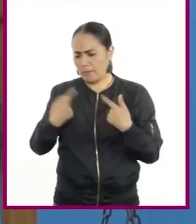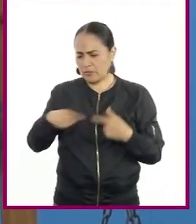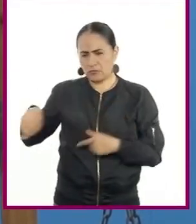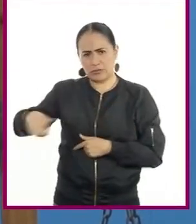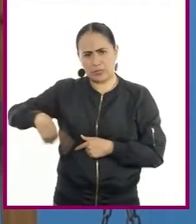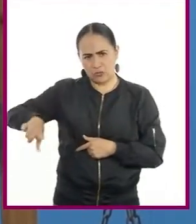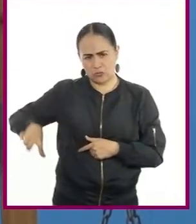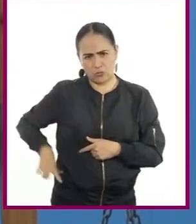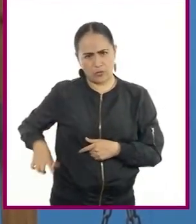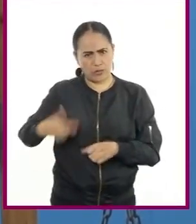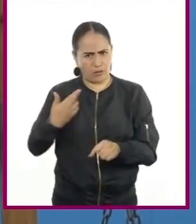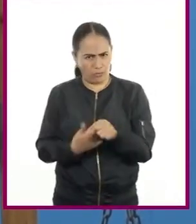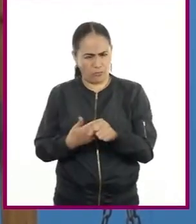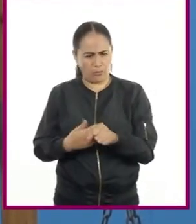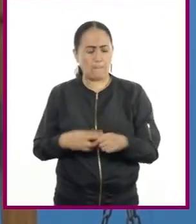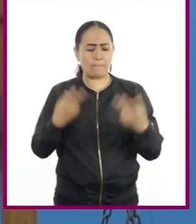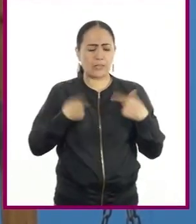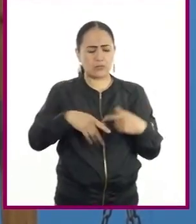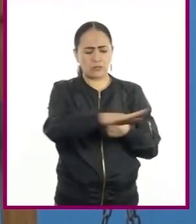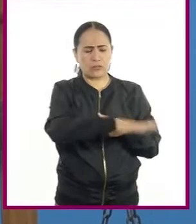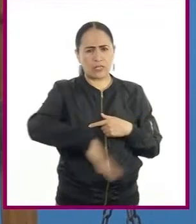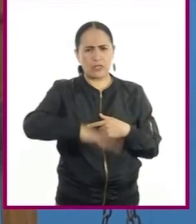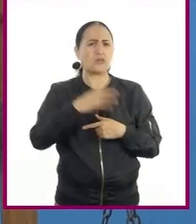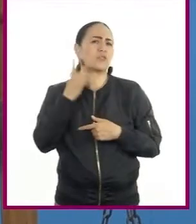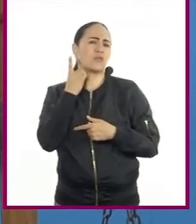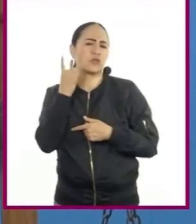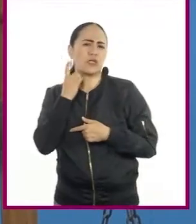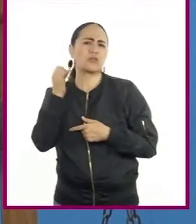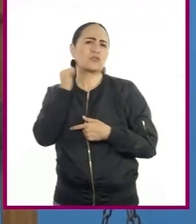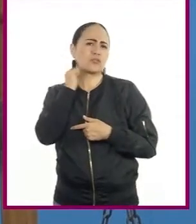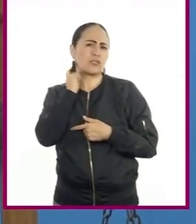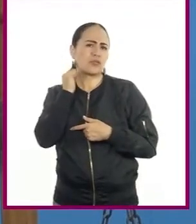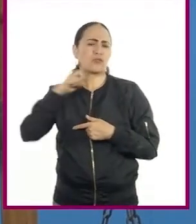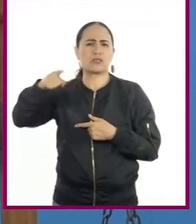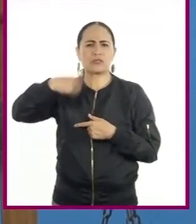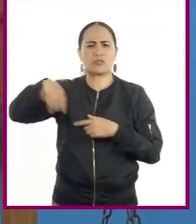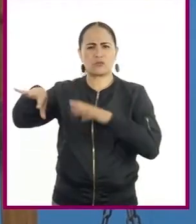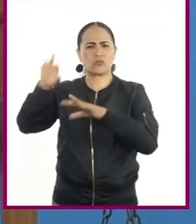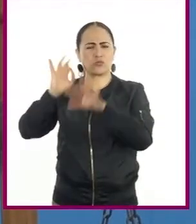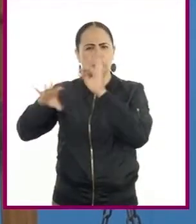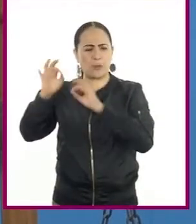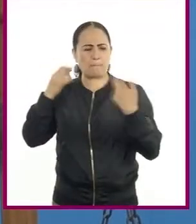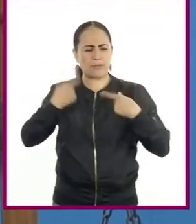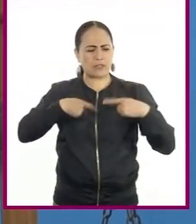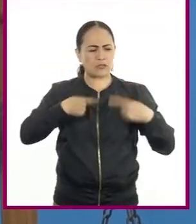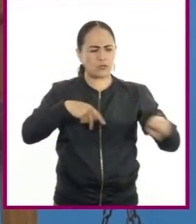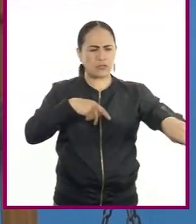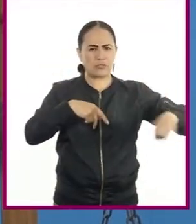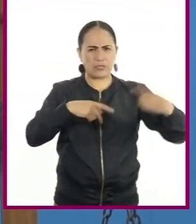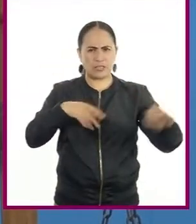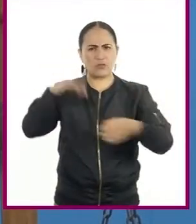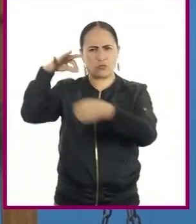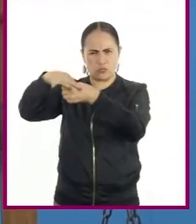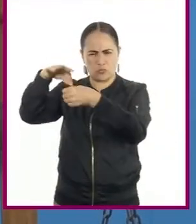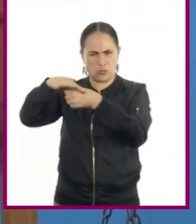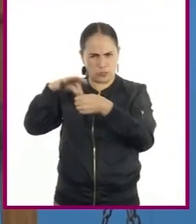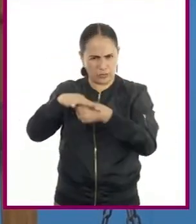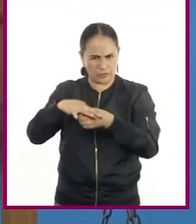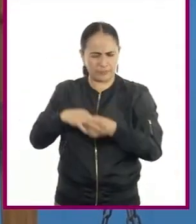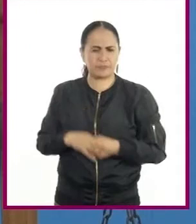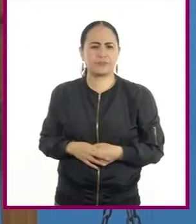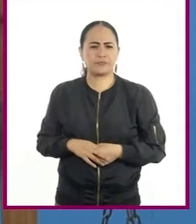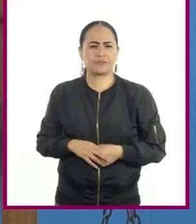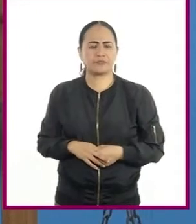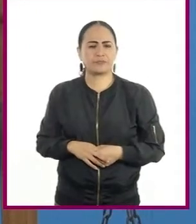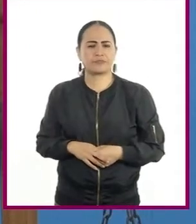los representantes del pueblo, diputados y senadores que fueron elegidos por las personas que conforman una sociedad a través